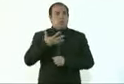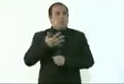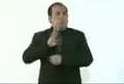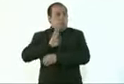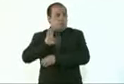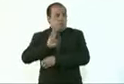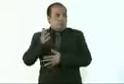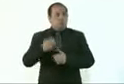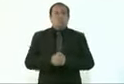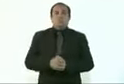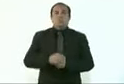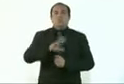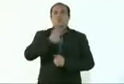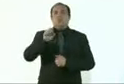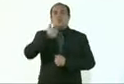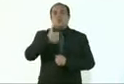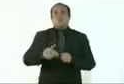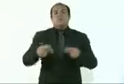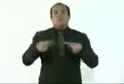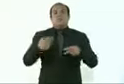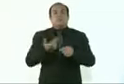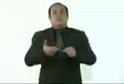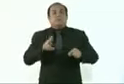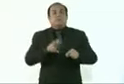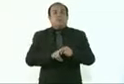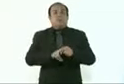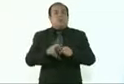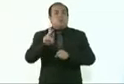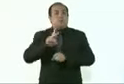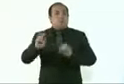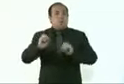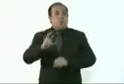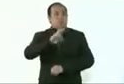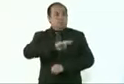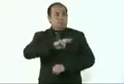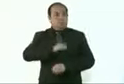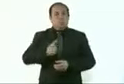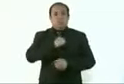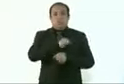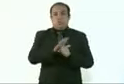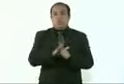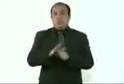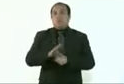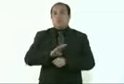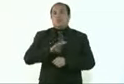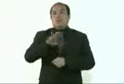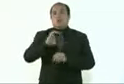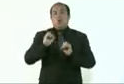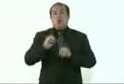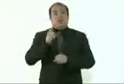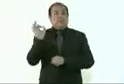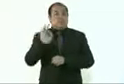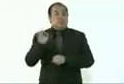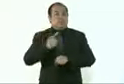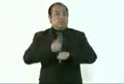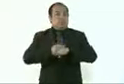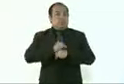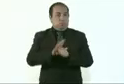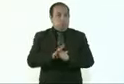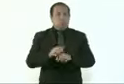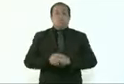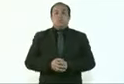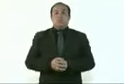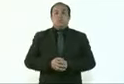similar, 906 personas hospitalizadas en hospitales públicos y privados por COVID-19 sospecha del mismo, 725 de ellas